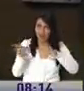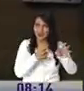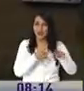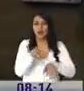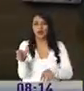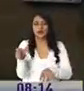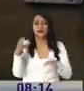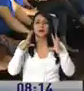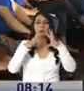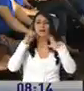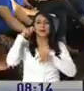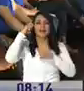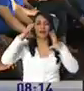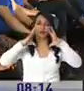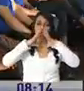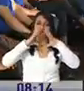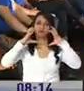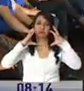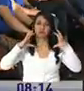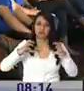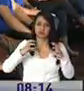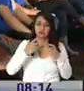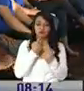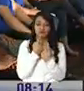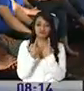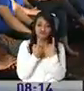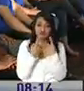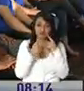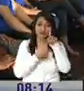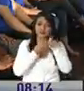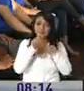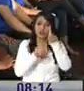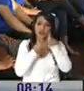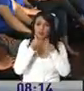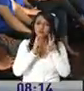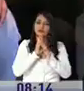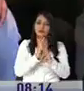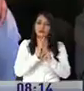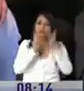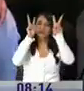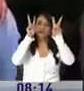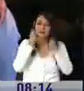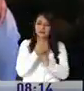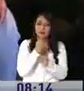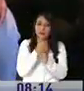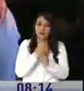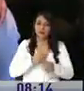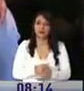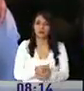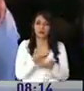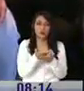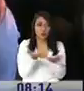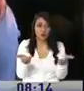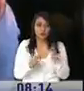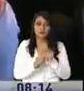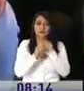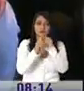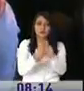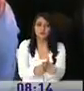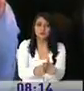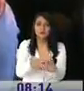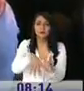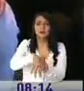videollamadas Moreno respondió a las inquietudes sobre todo en el ámbito del empleo van a tener ustedes créditos para